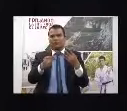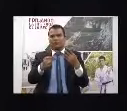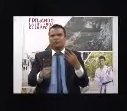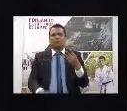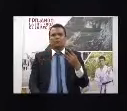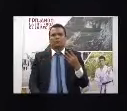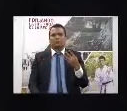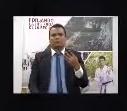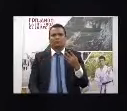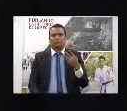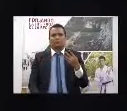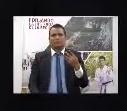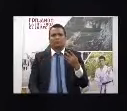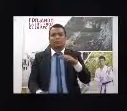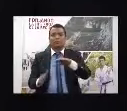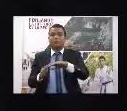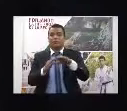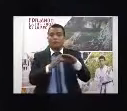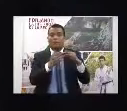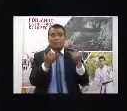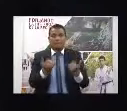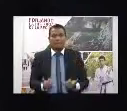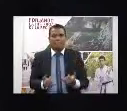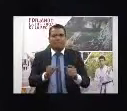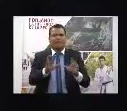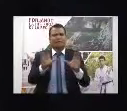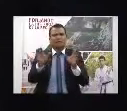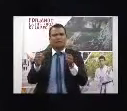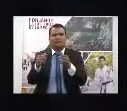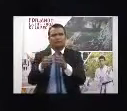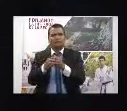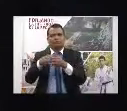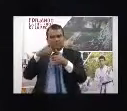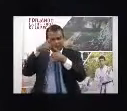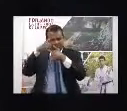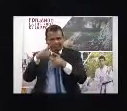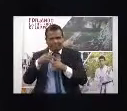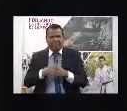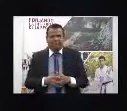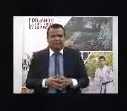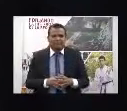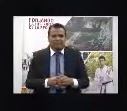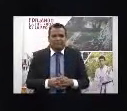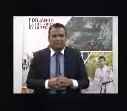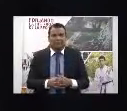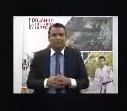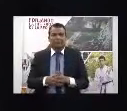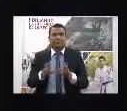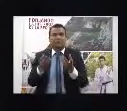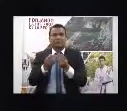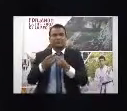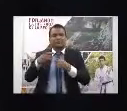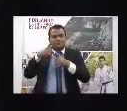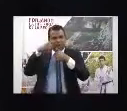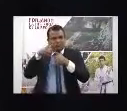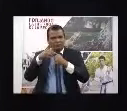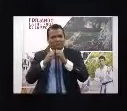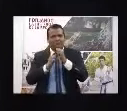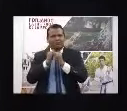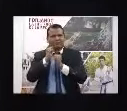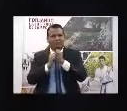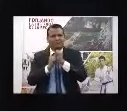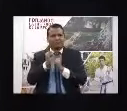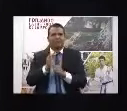Marulanda. Continuamos con el llamado a la Facultad de Ingeniería. Ingenieros e ingenieras